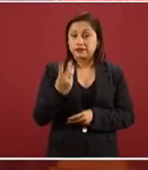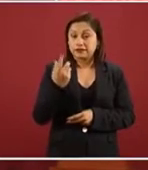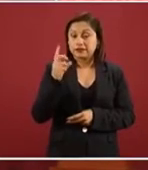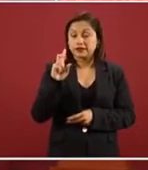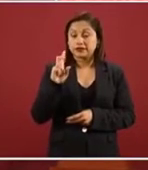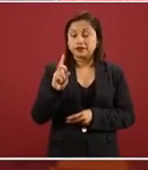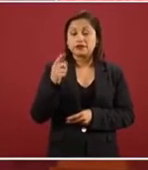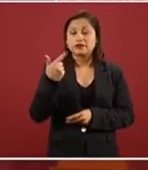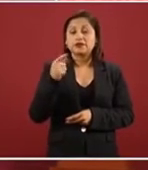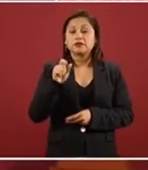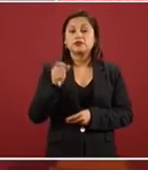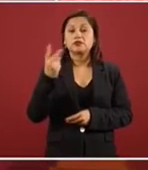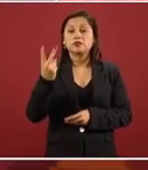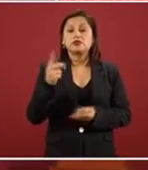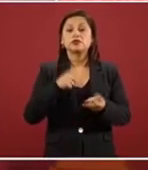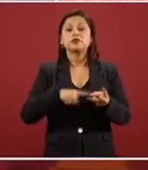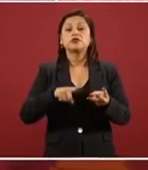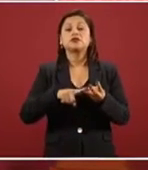y con Peña